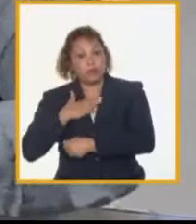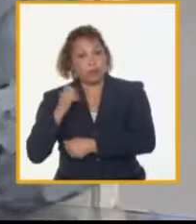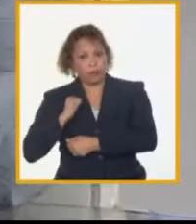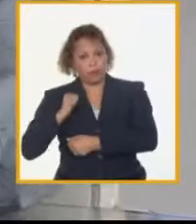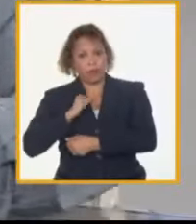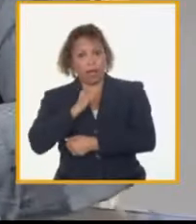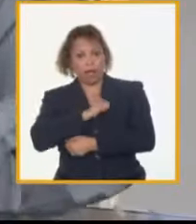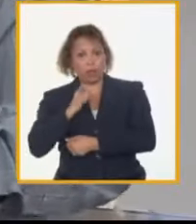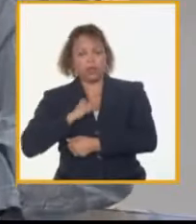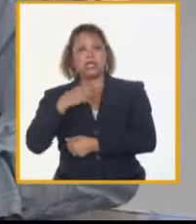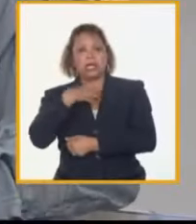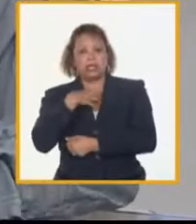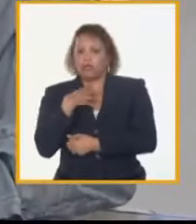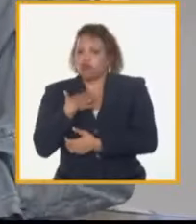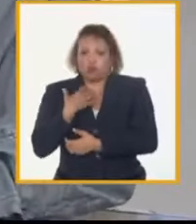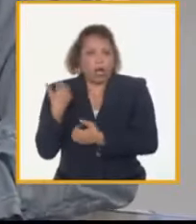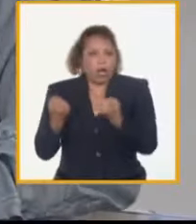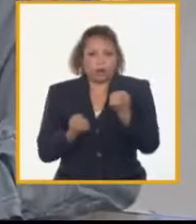medios,